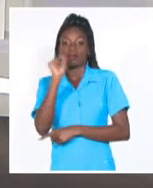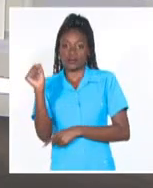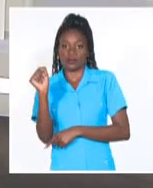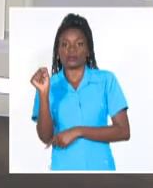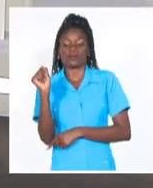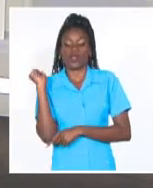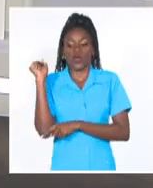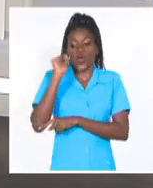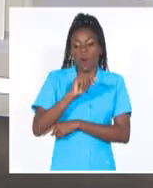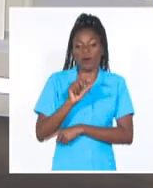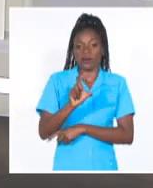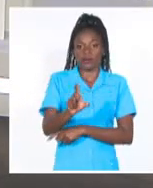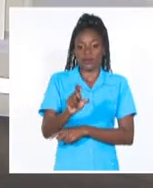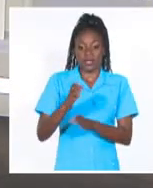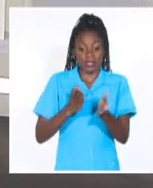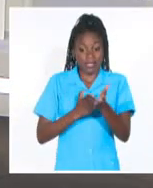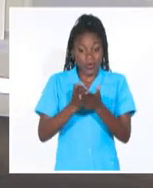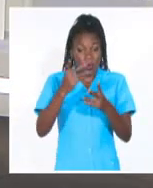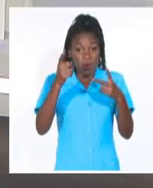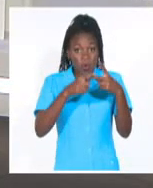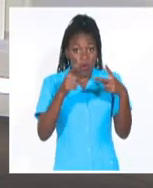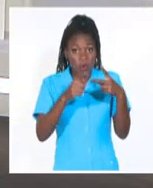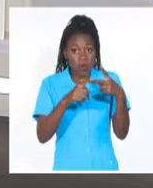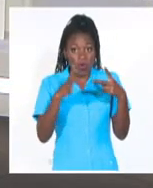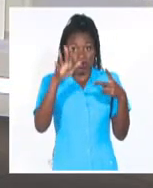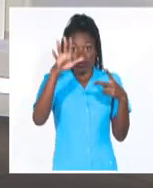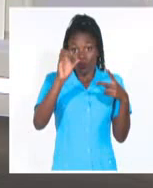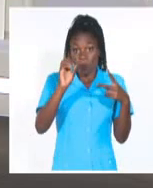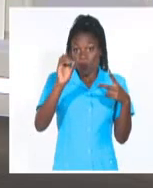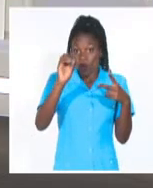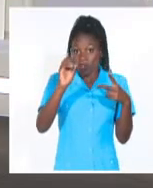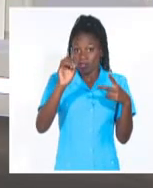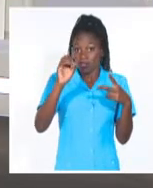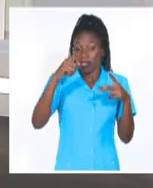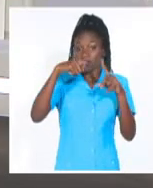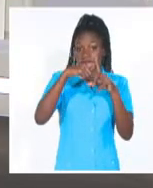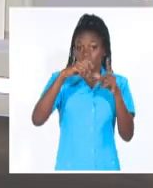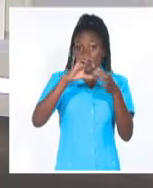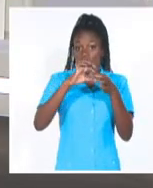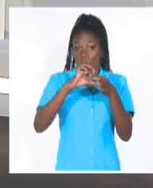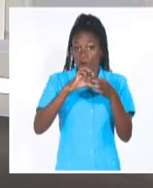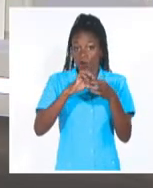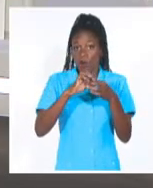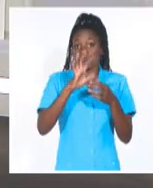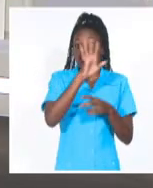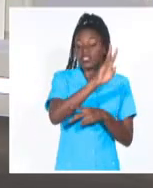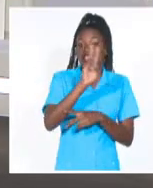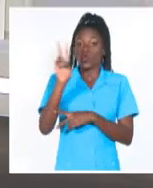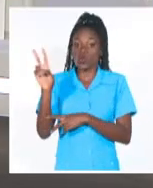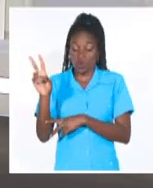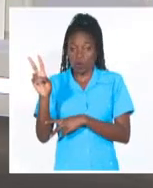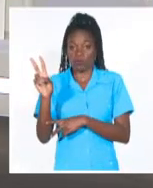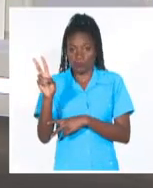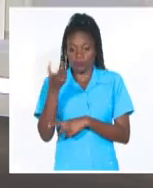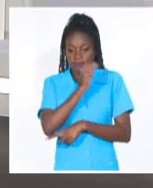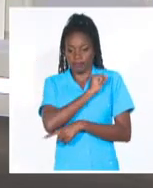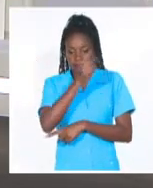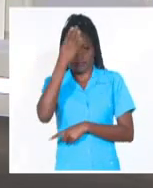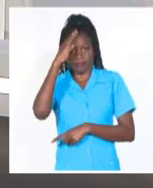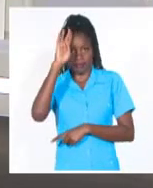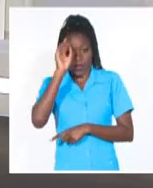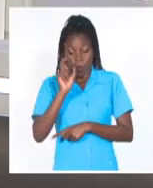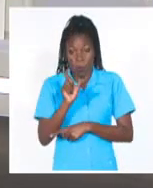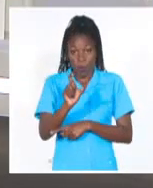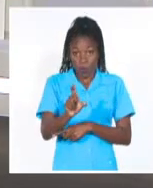combate final. Le siguió Yusneily Guzmán en 50, quien dobleó 5-2 en la final a la ecuatoriana Jacqueline Moyocana. Por último,